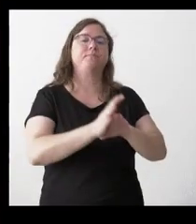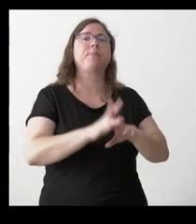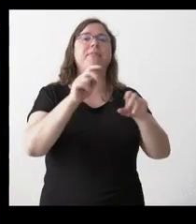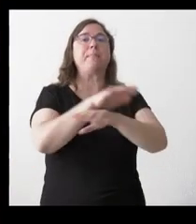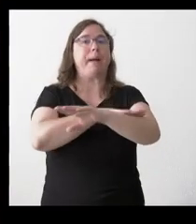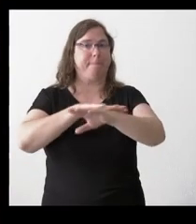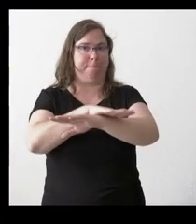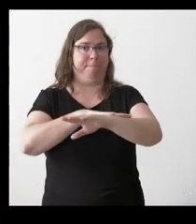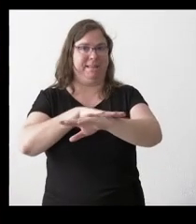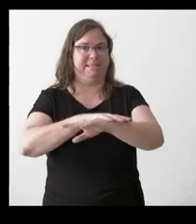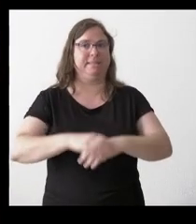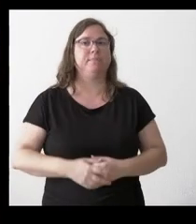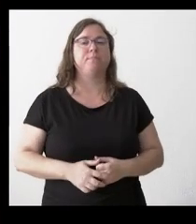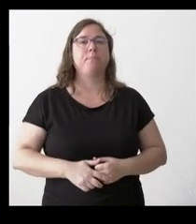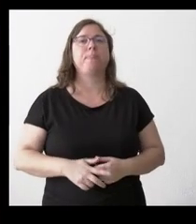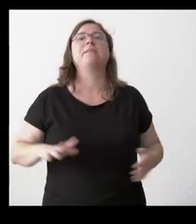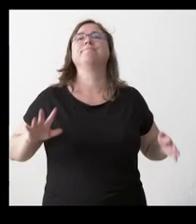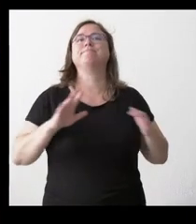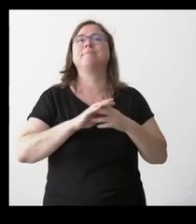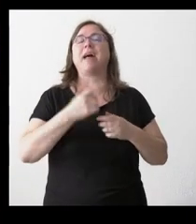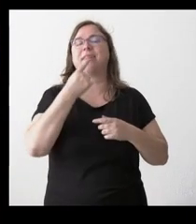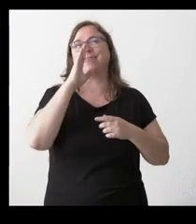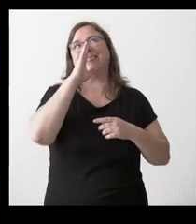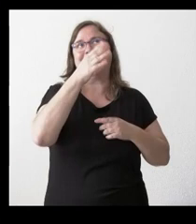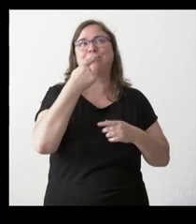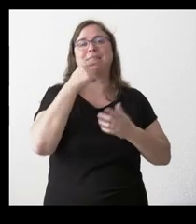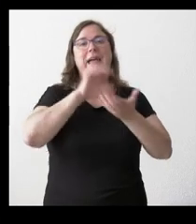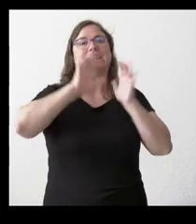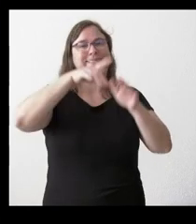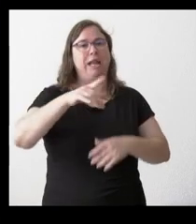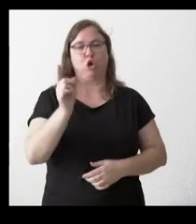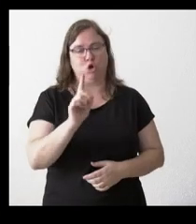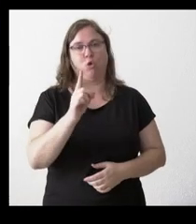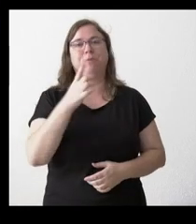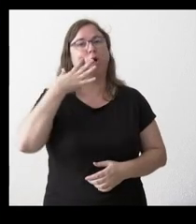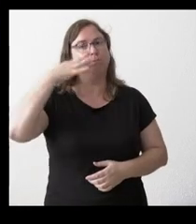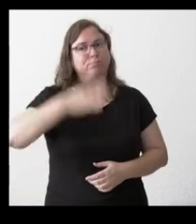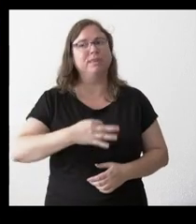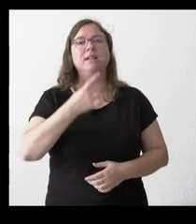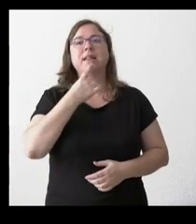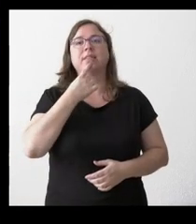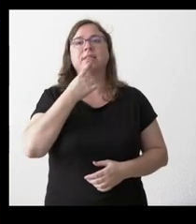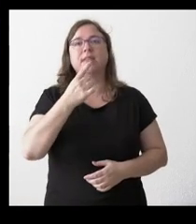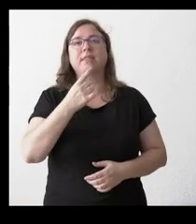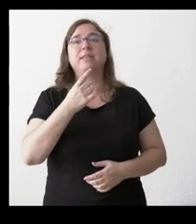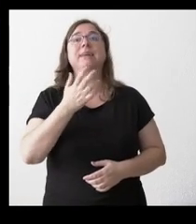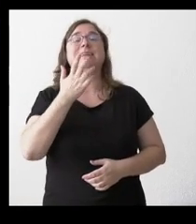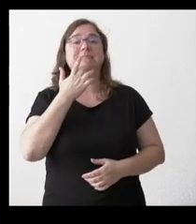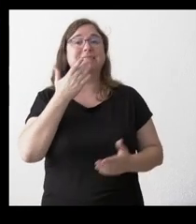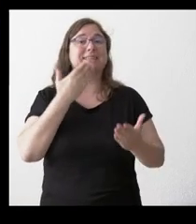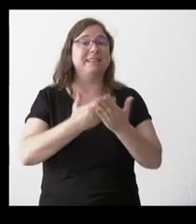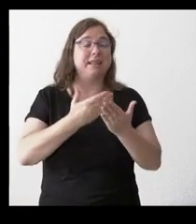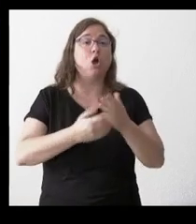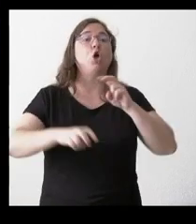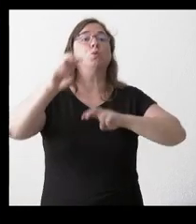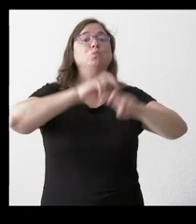verdad que no se ha referido directamente a Castilla y León, sí que ha dicho que sí que ha criticado que se busquen